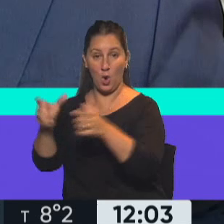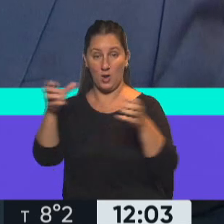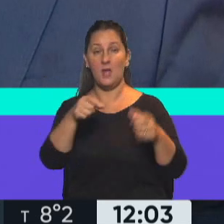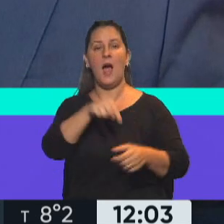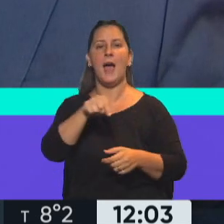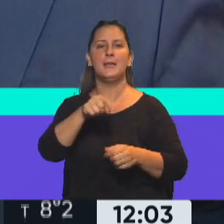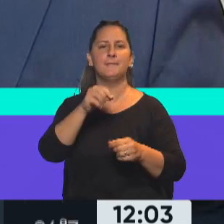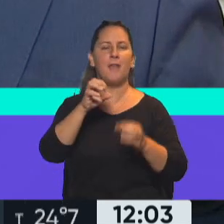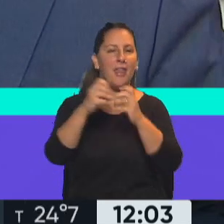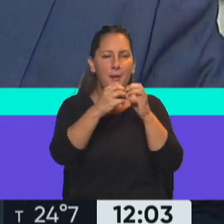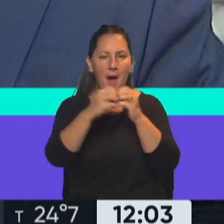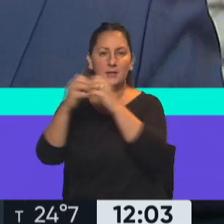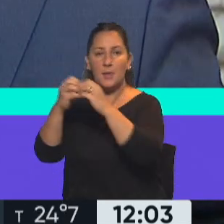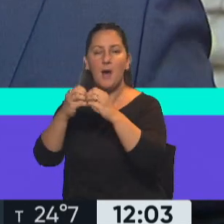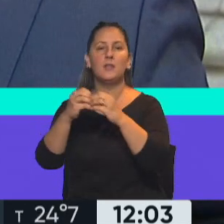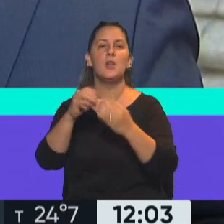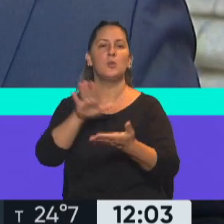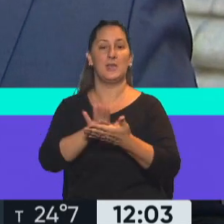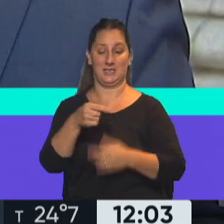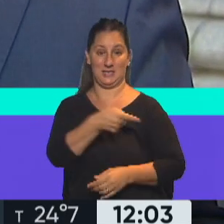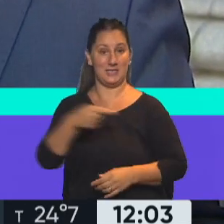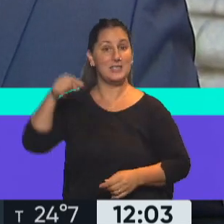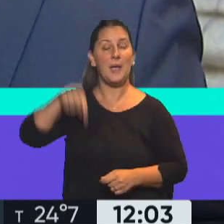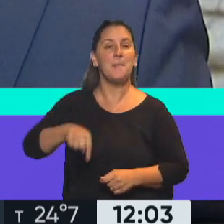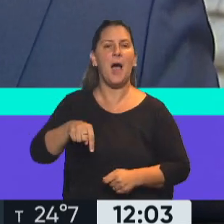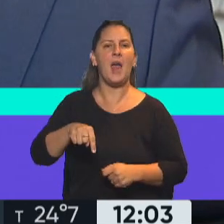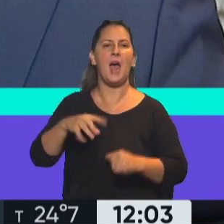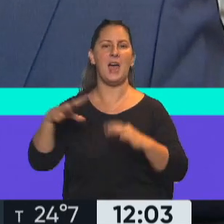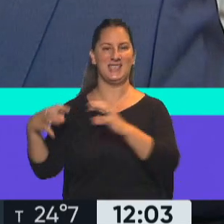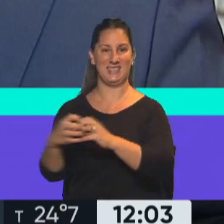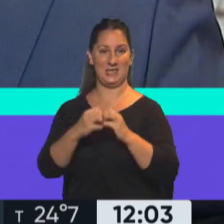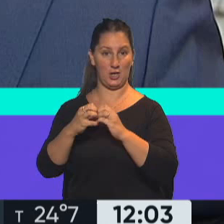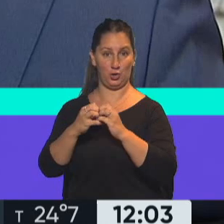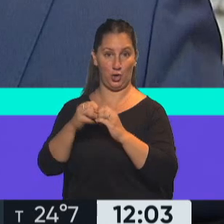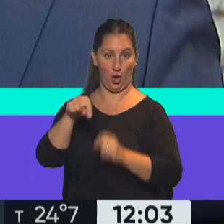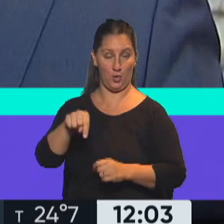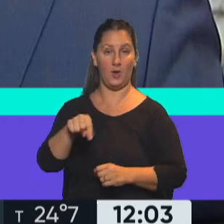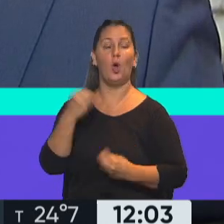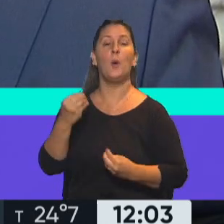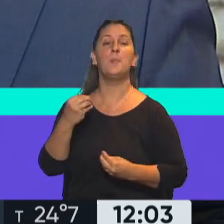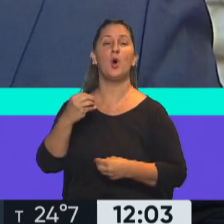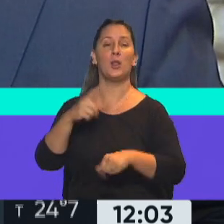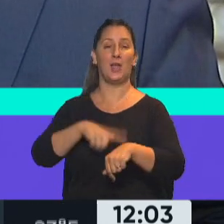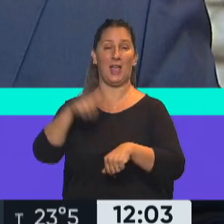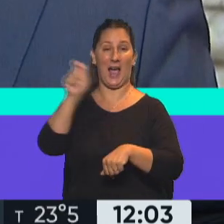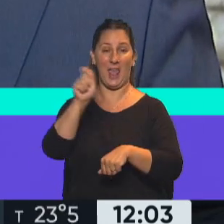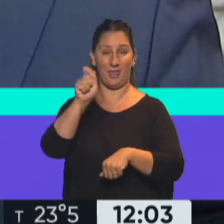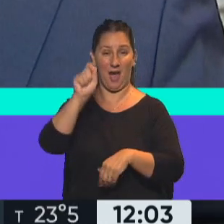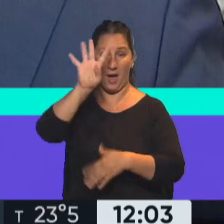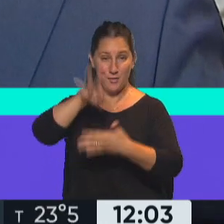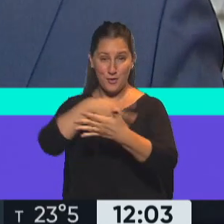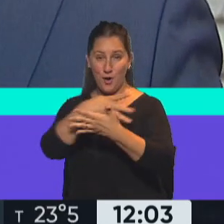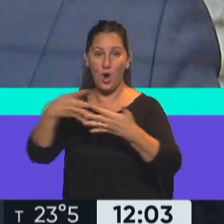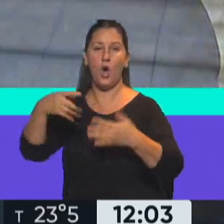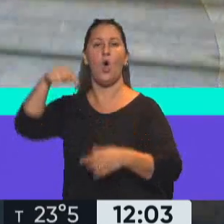va a ser la postura esta semana respecto a la sesión. Porque el calendario lo que está marcando es que